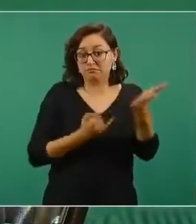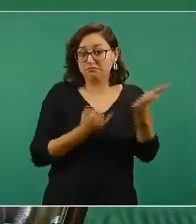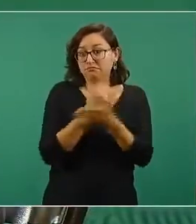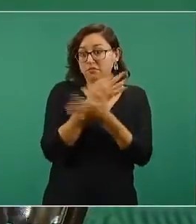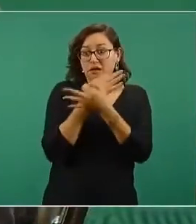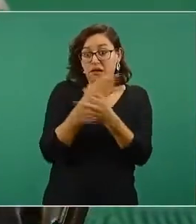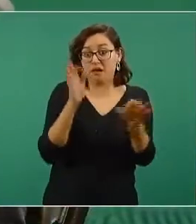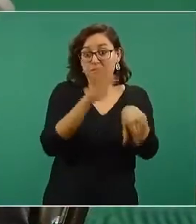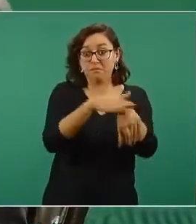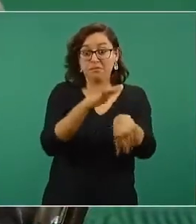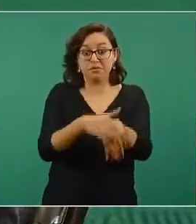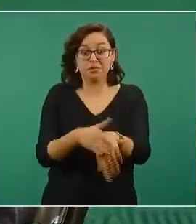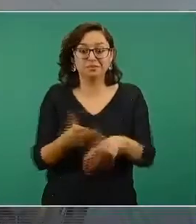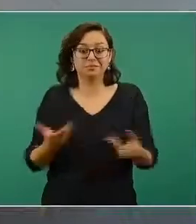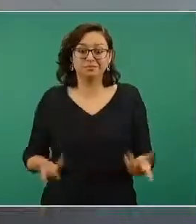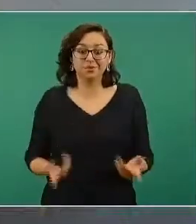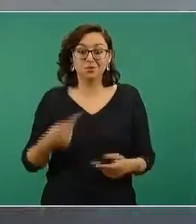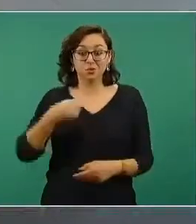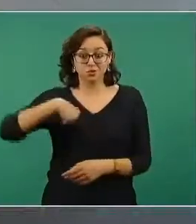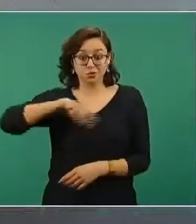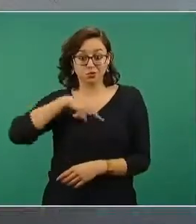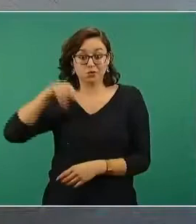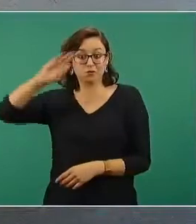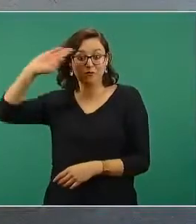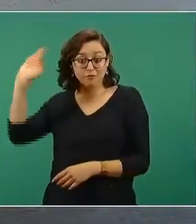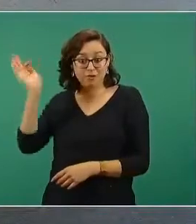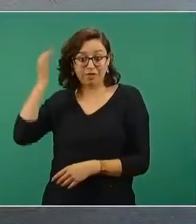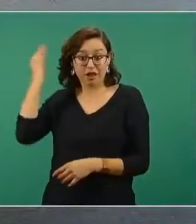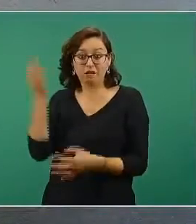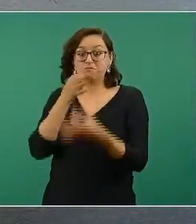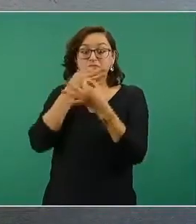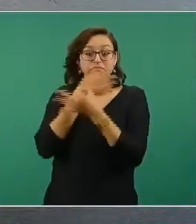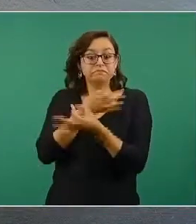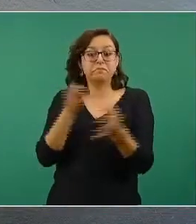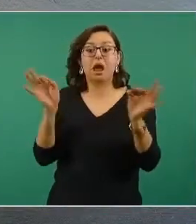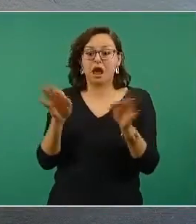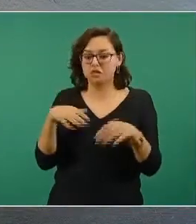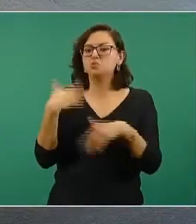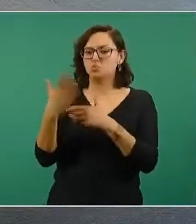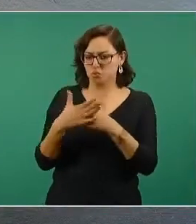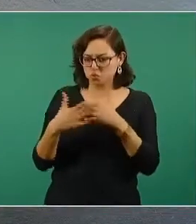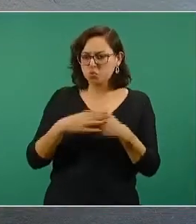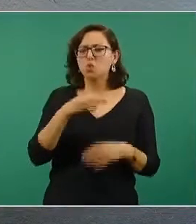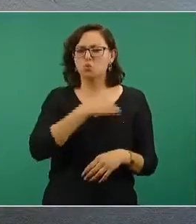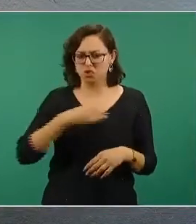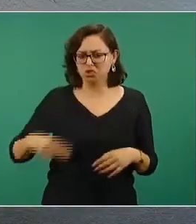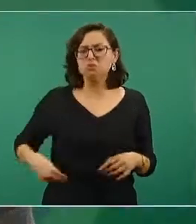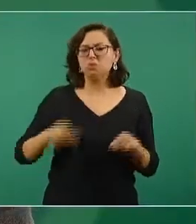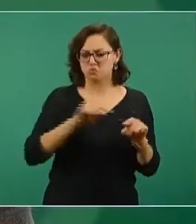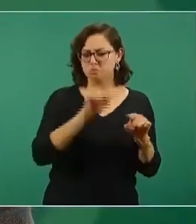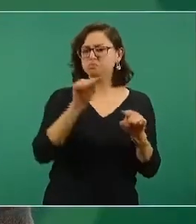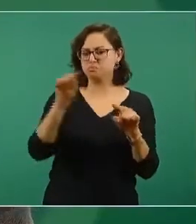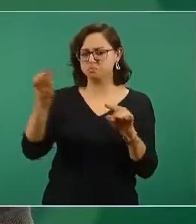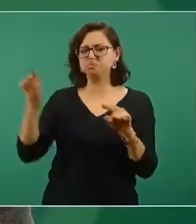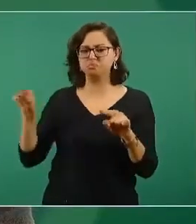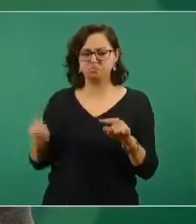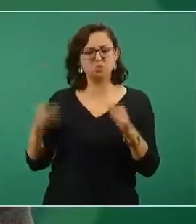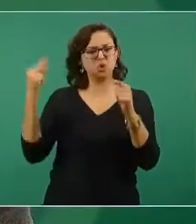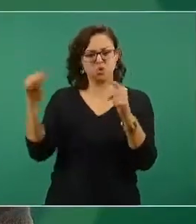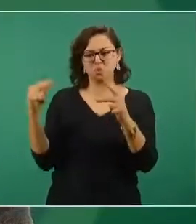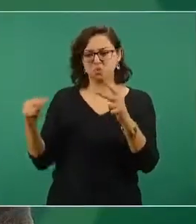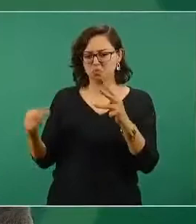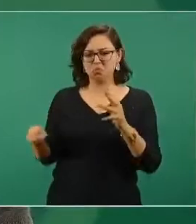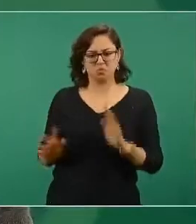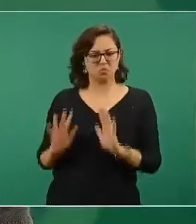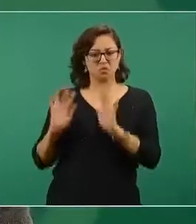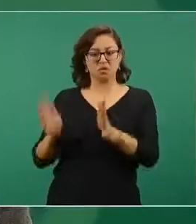un error es que de nuestra parte, digamos, un municipio que al final en esta decisión local se pueda hacer un cambio o que